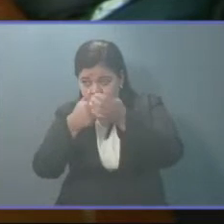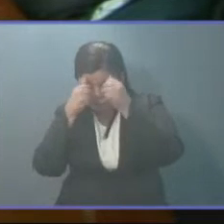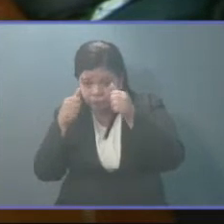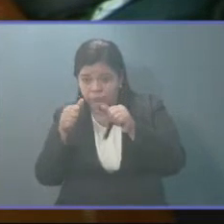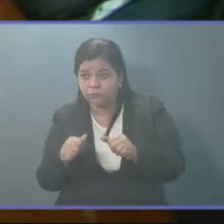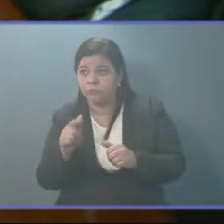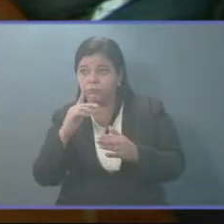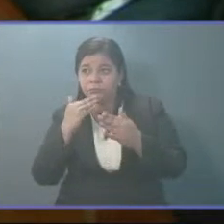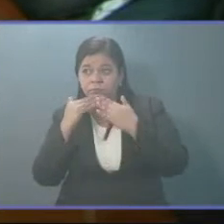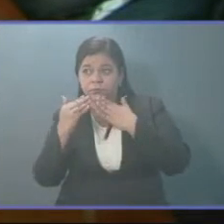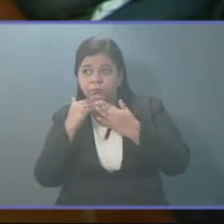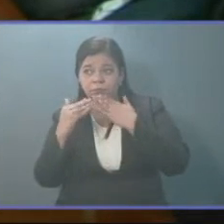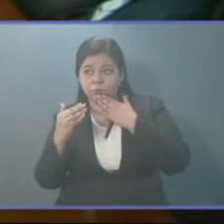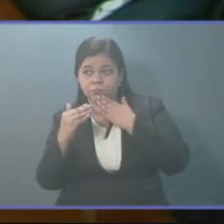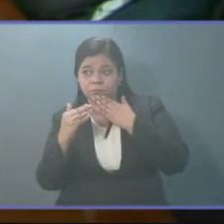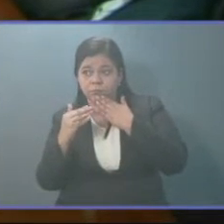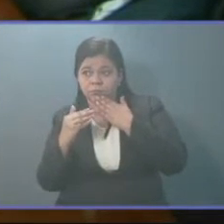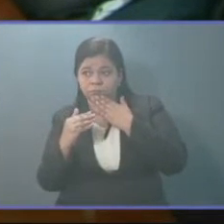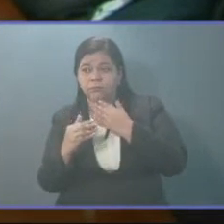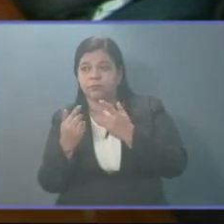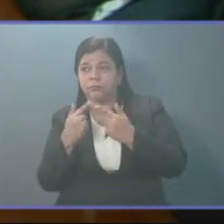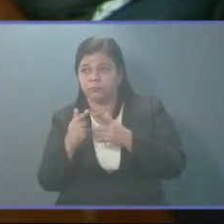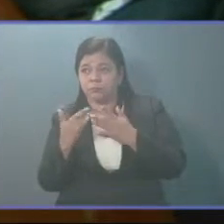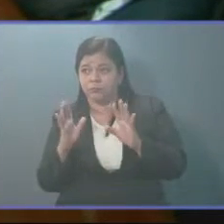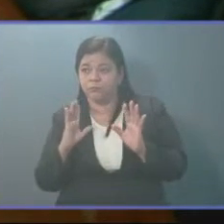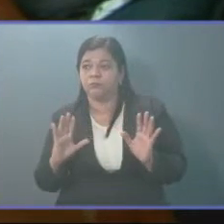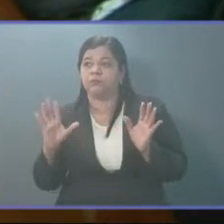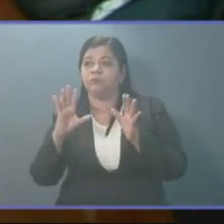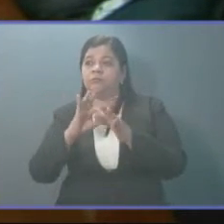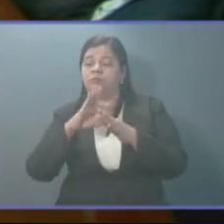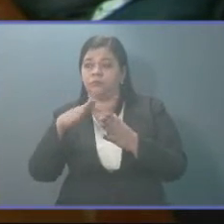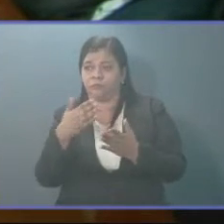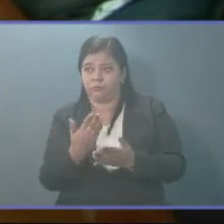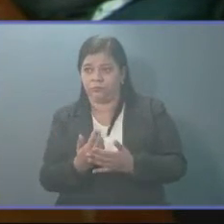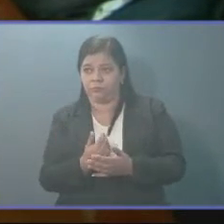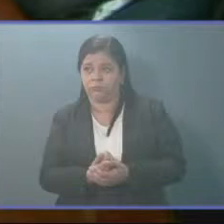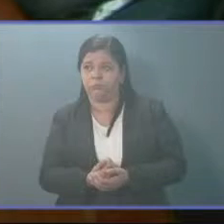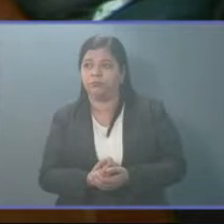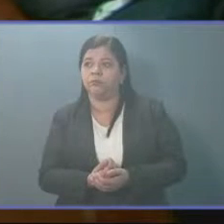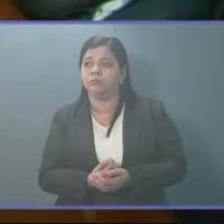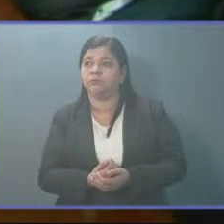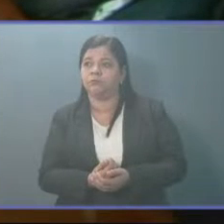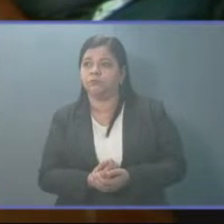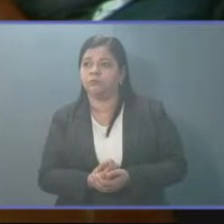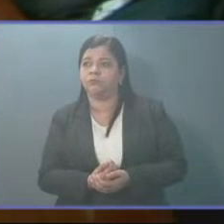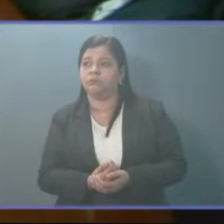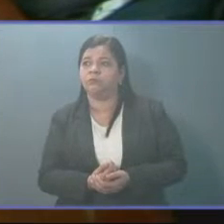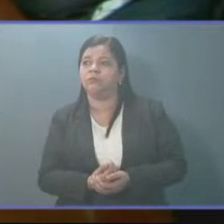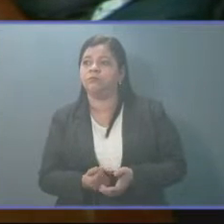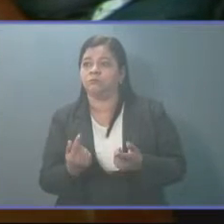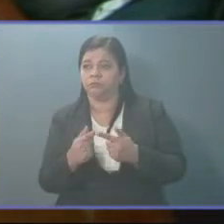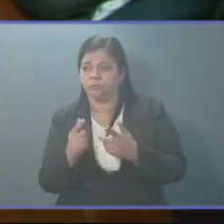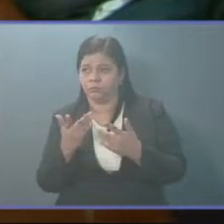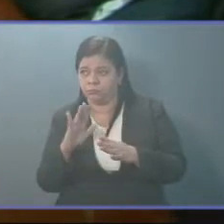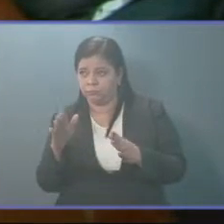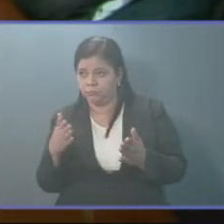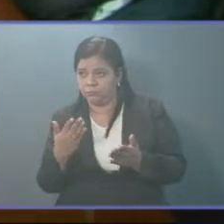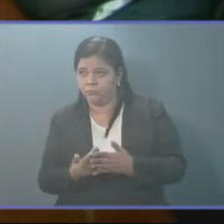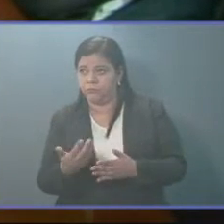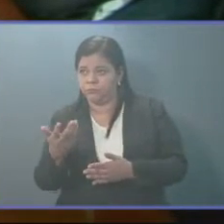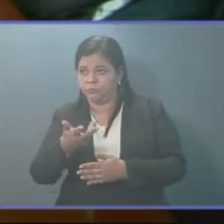vacío, pero que hay que saberlo aplicar, ¿verdad? Hay que saberlo interpretar. Entonces, por eso es que yo ya